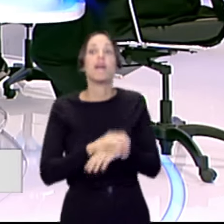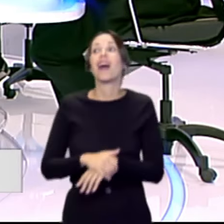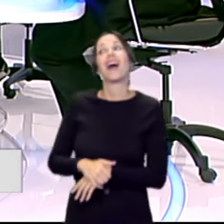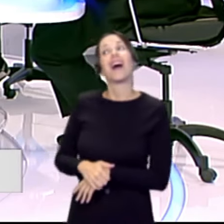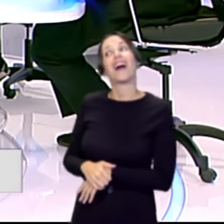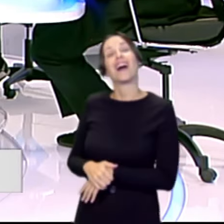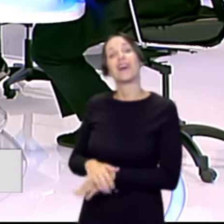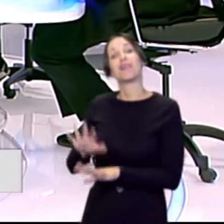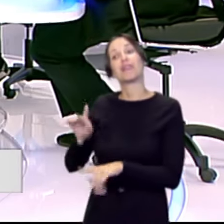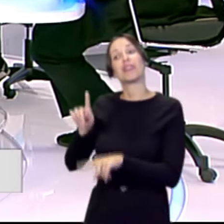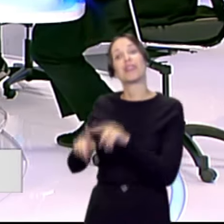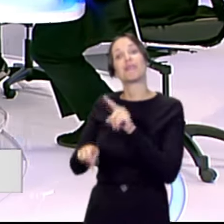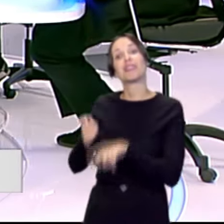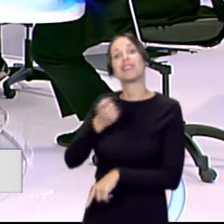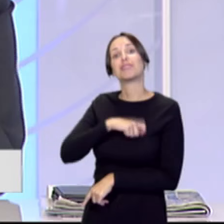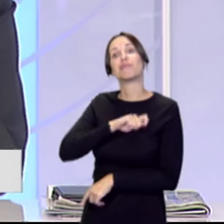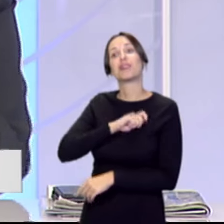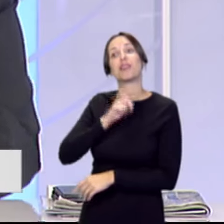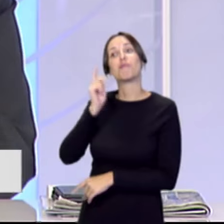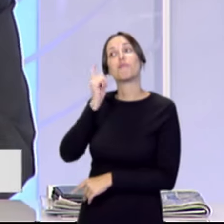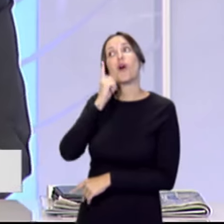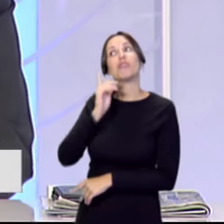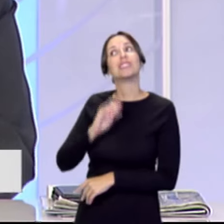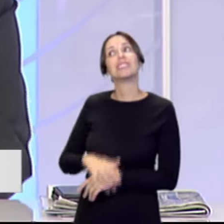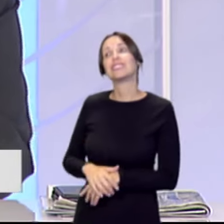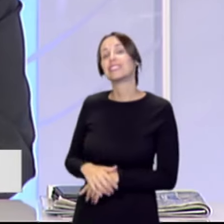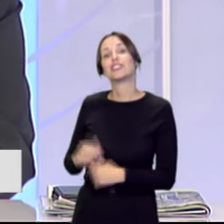que operan en España. No. Y luego, en Cataluña se llamará